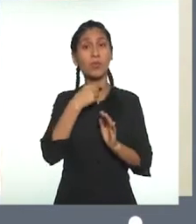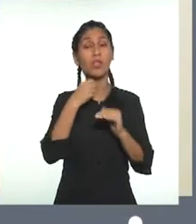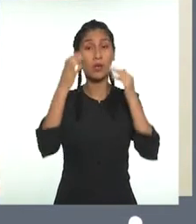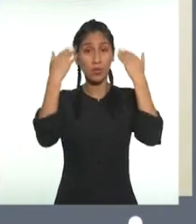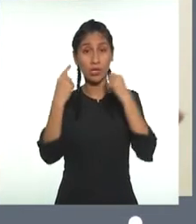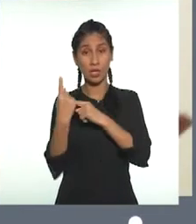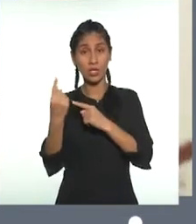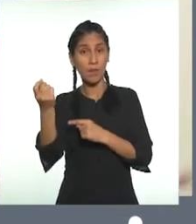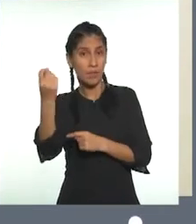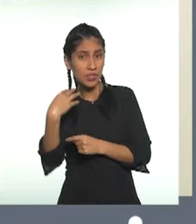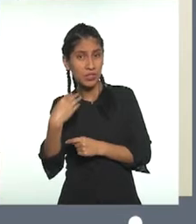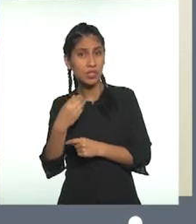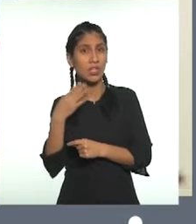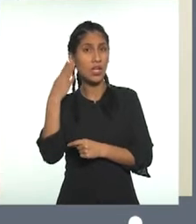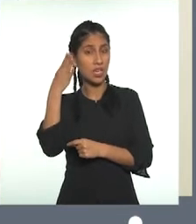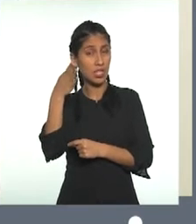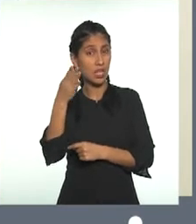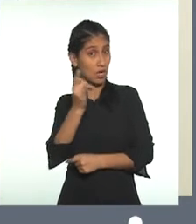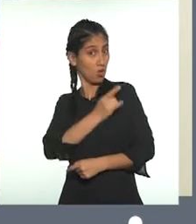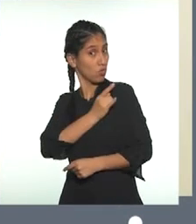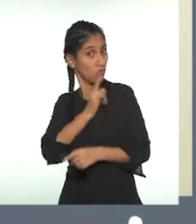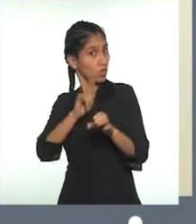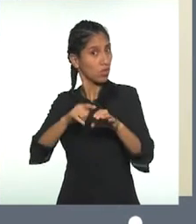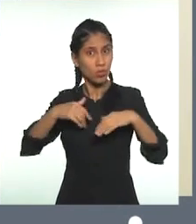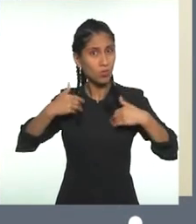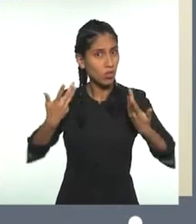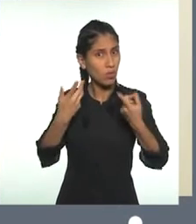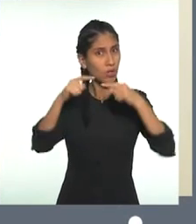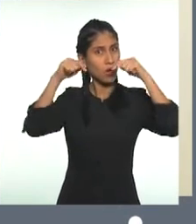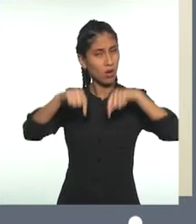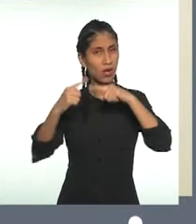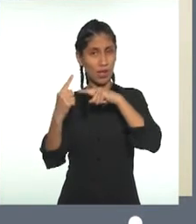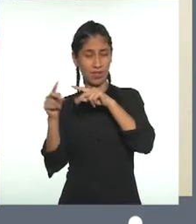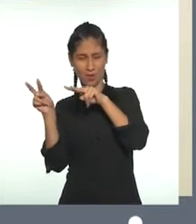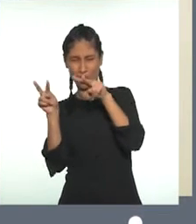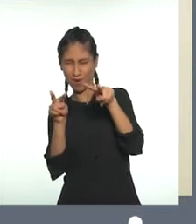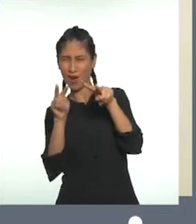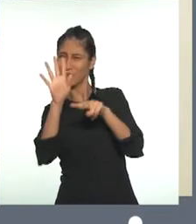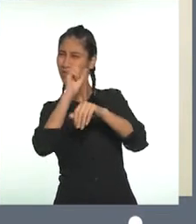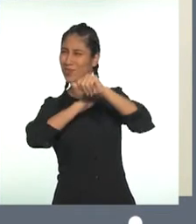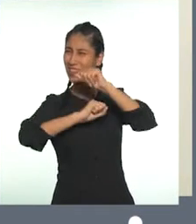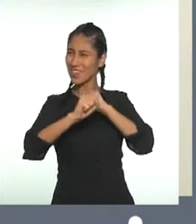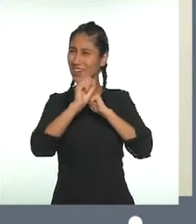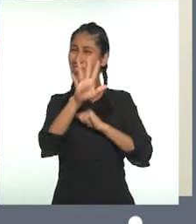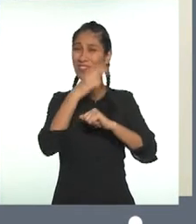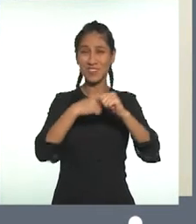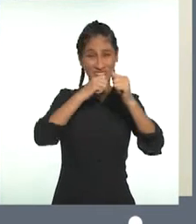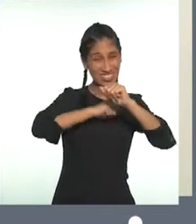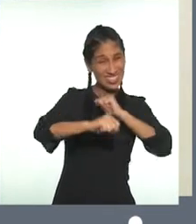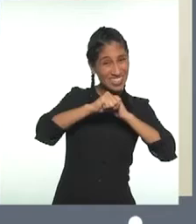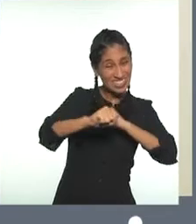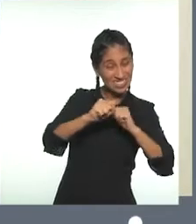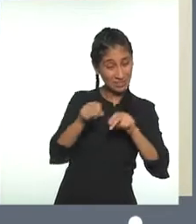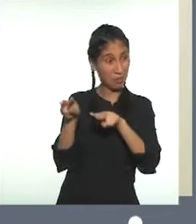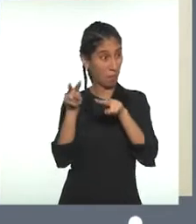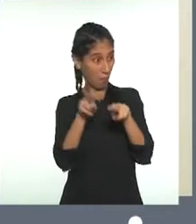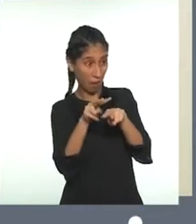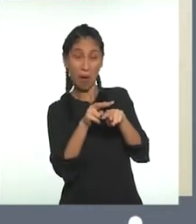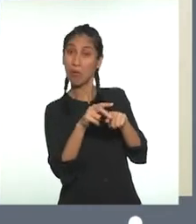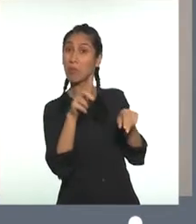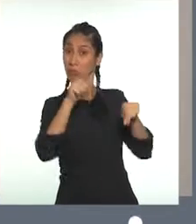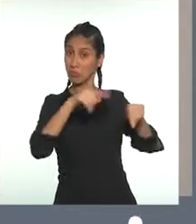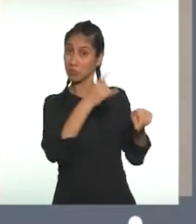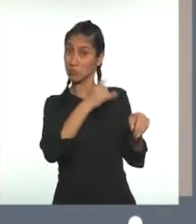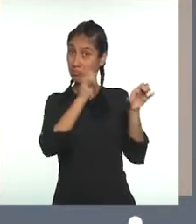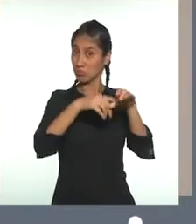cuenta cómo antes ella no podía ingresar a la universidad, pero ahora ella disfruta ver cómo sus hijas y nietas pudieron estudiar sin ninguna